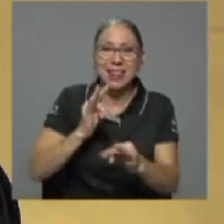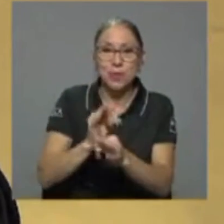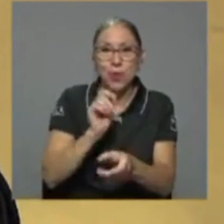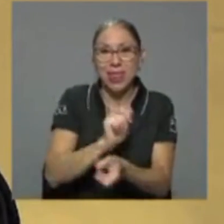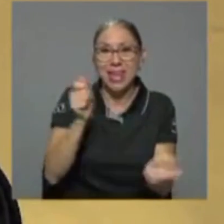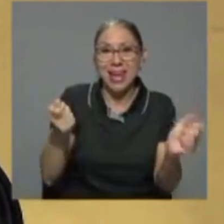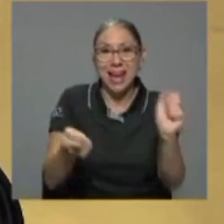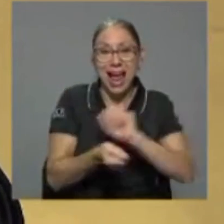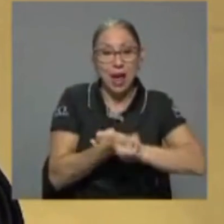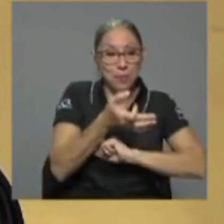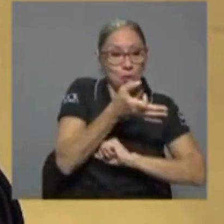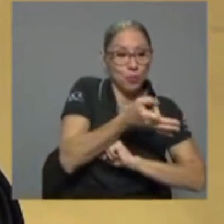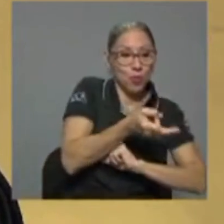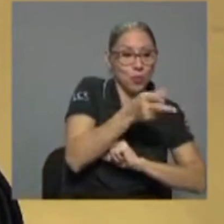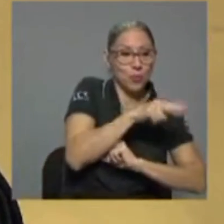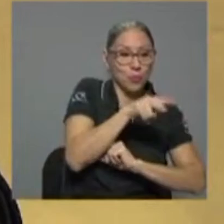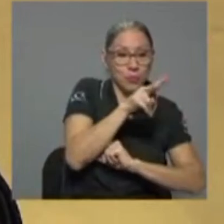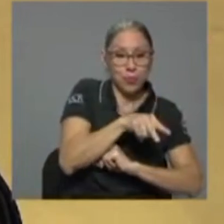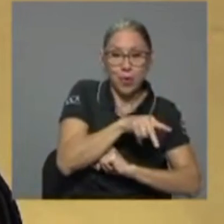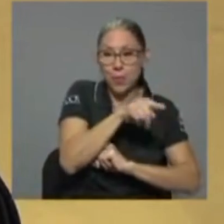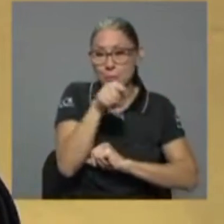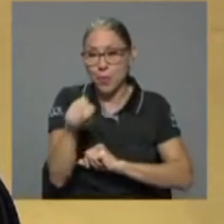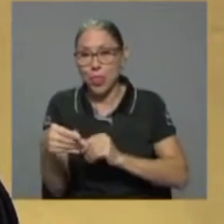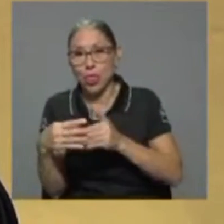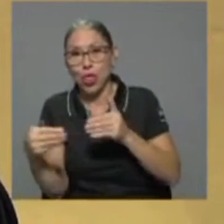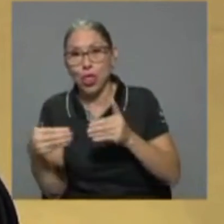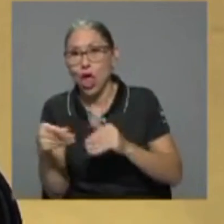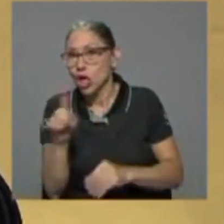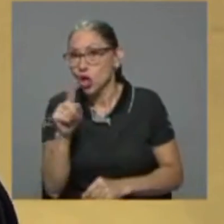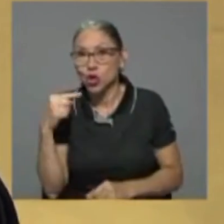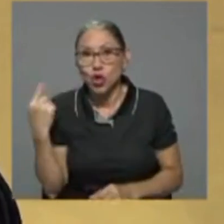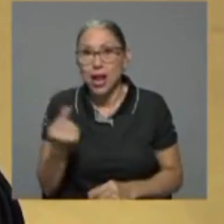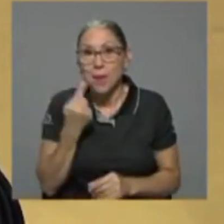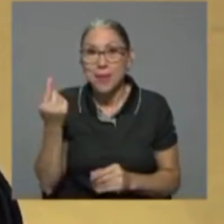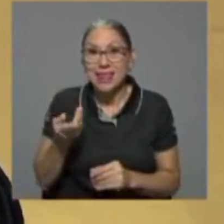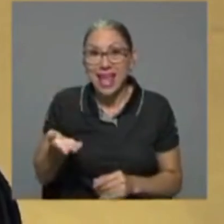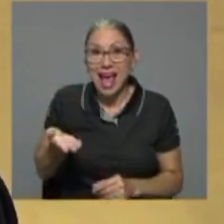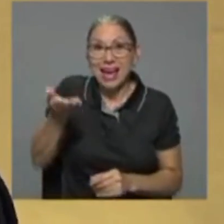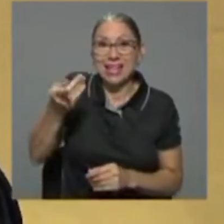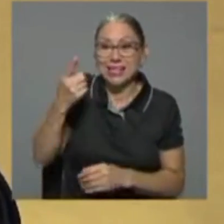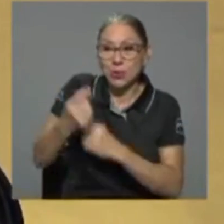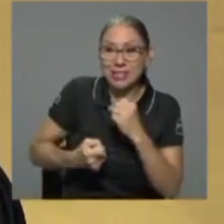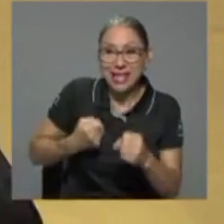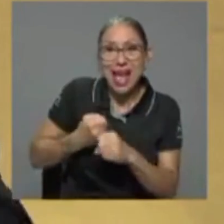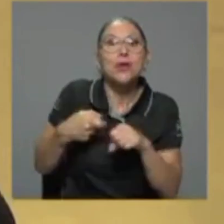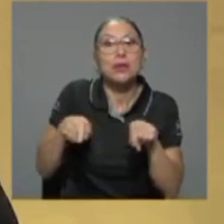no solo ha crecido este año, sino que el año entrante